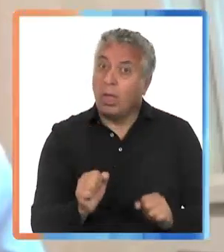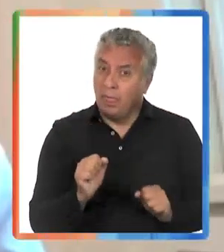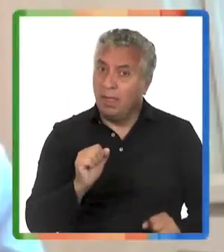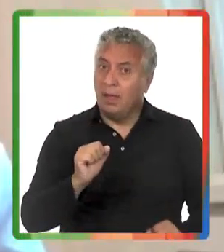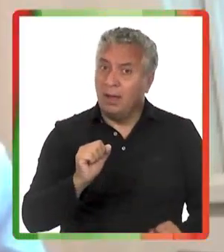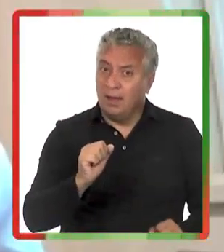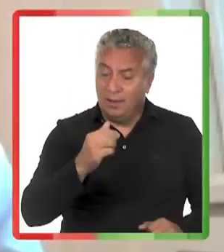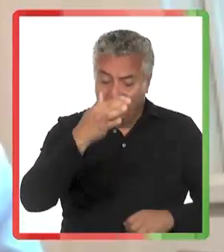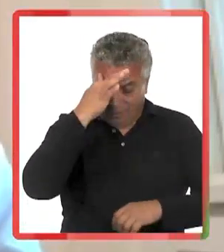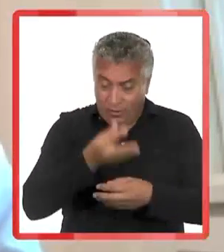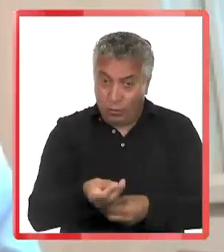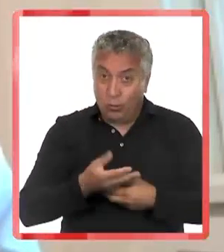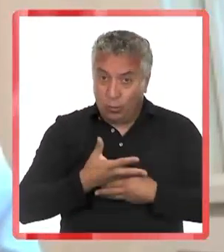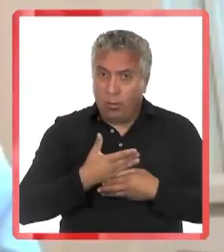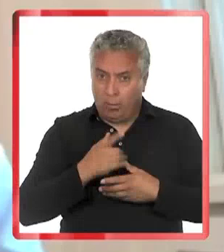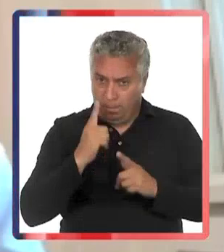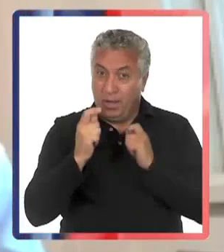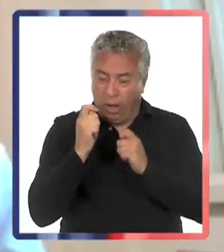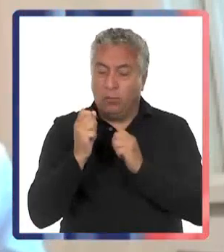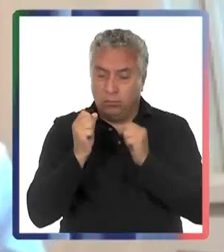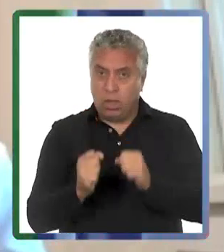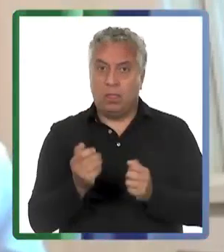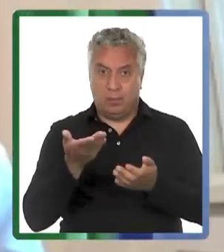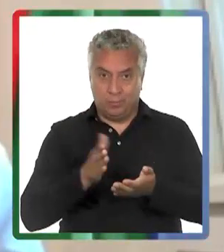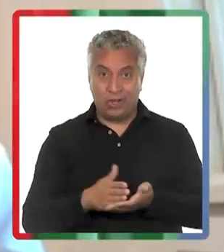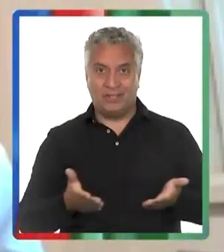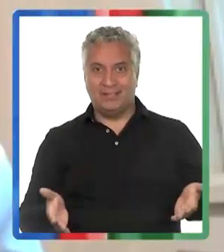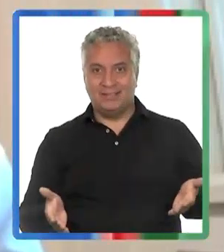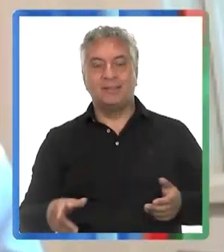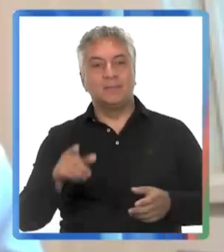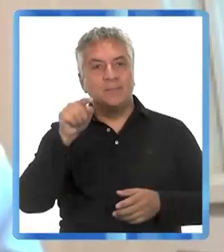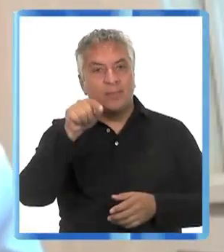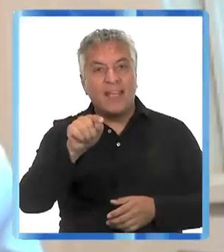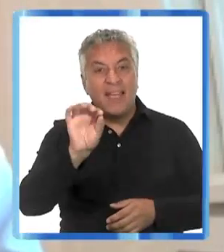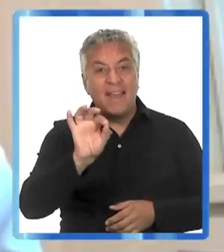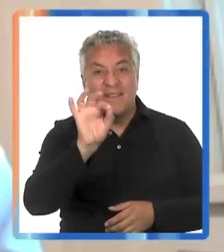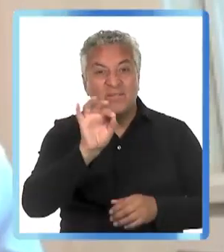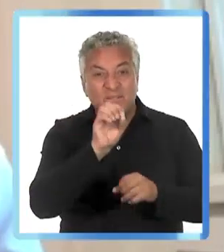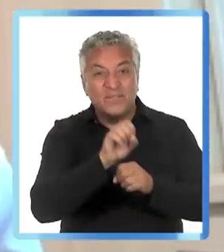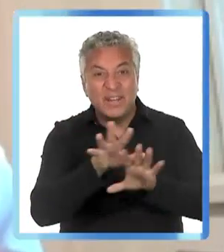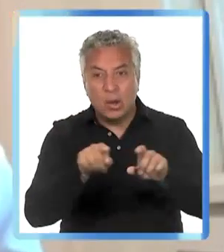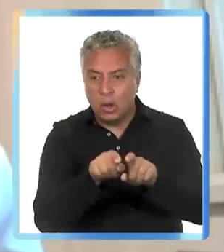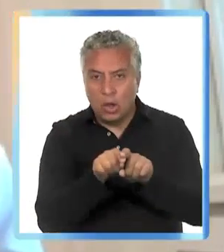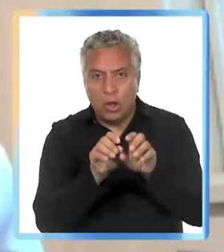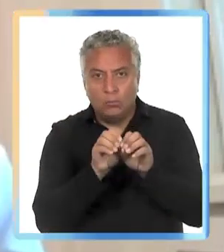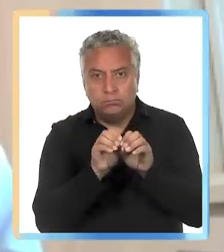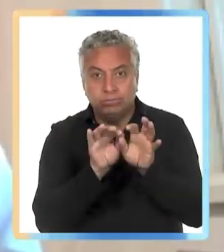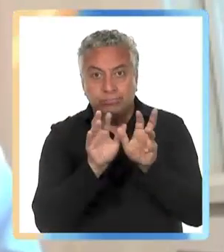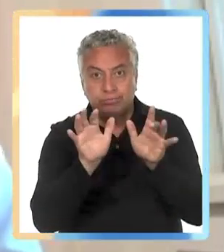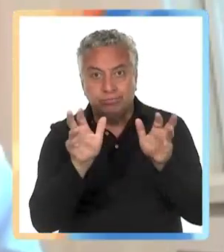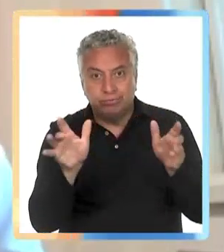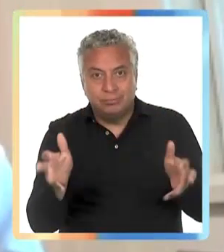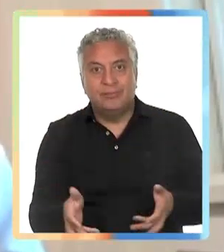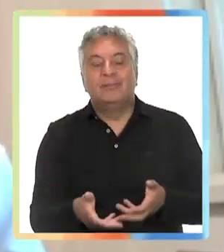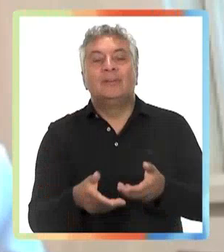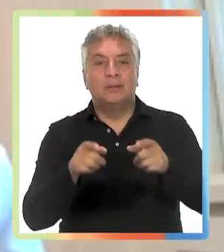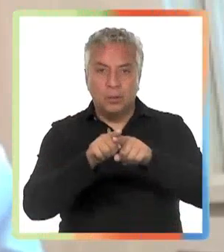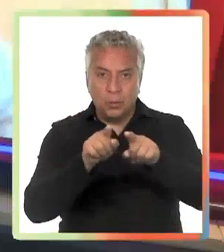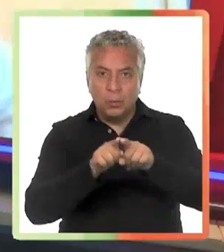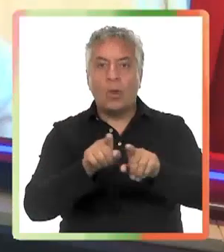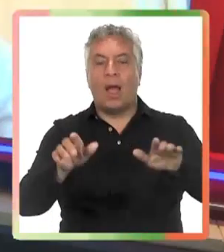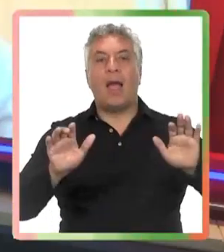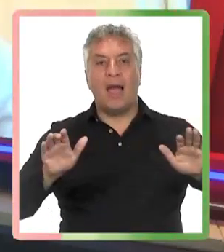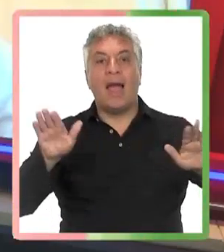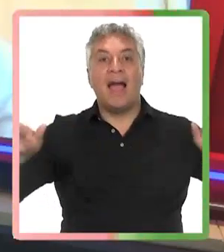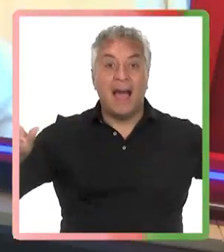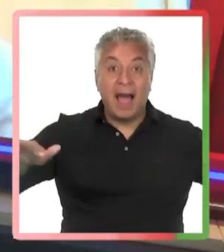grave. Ahora, ¿qué es lo que va a ocurrir ahora? Que este virus se ha expandido muy rápidamente y de manera muy agresiva entre